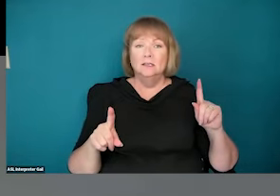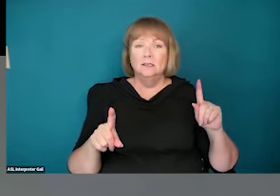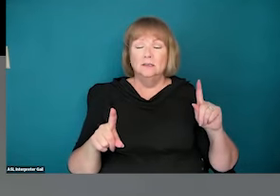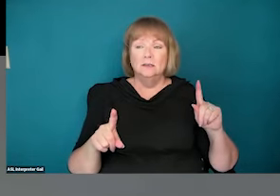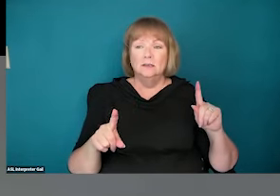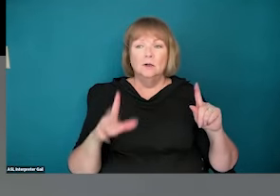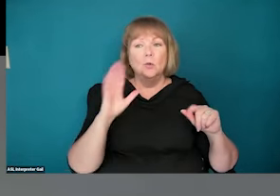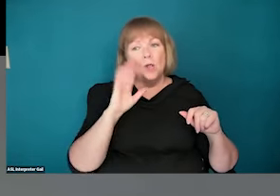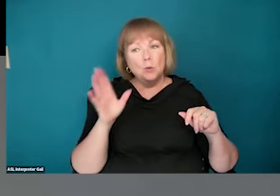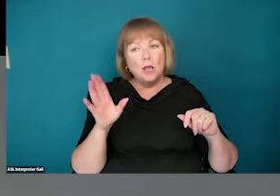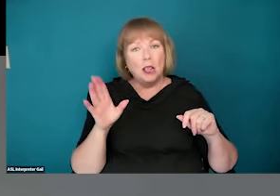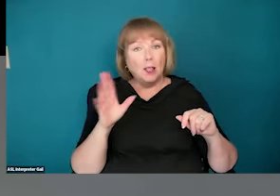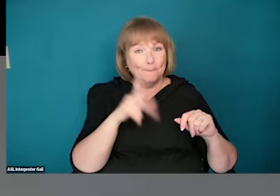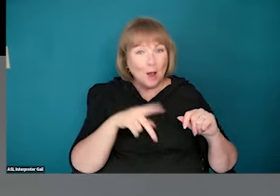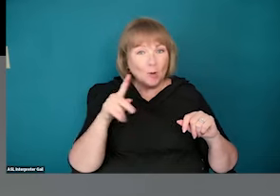pero